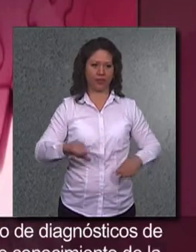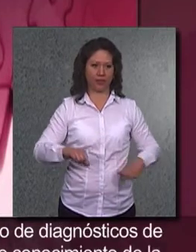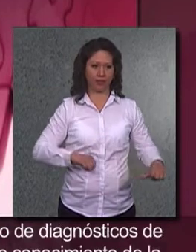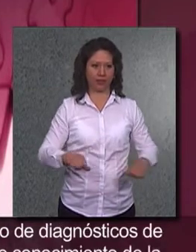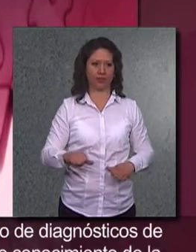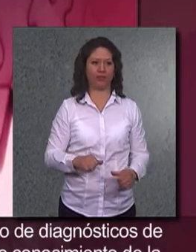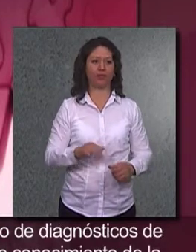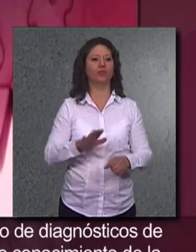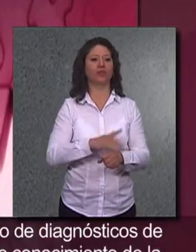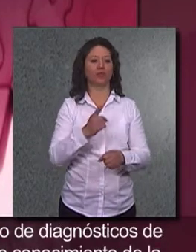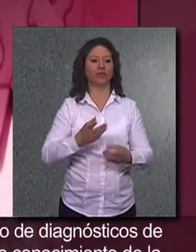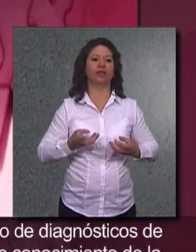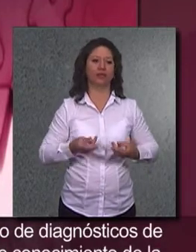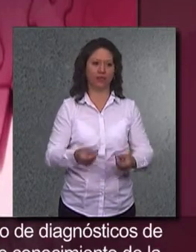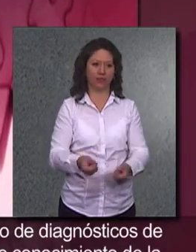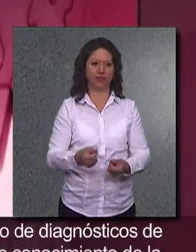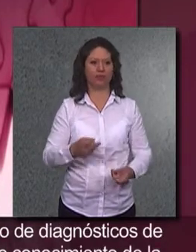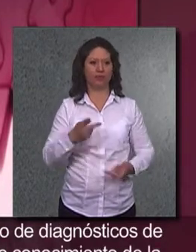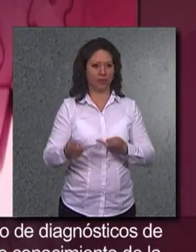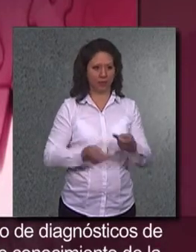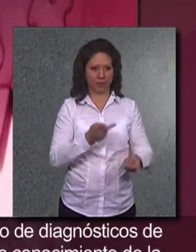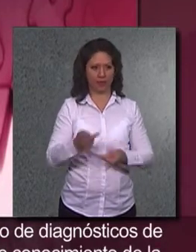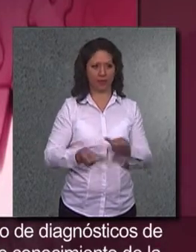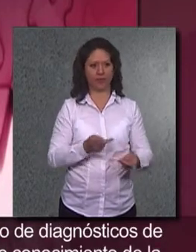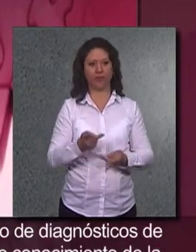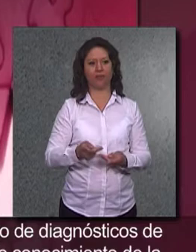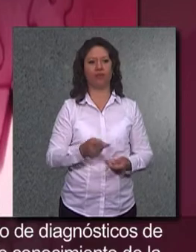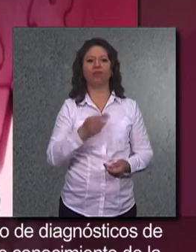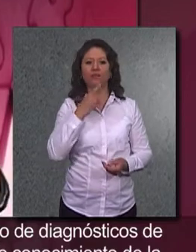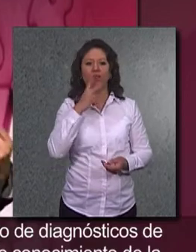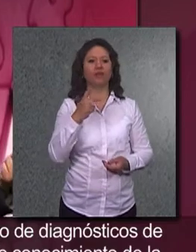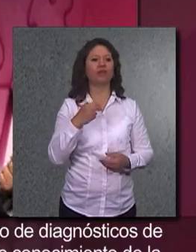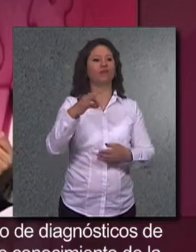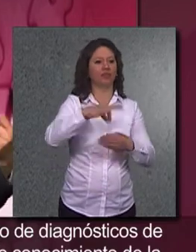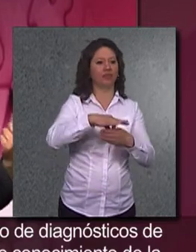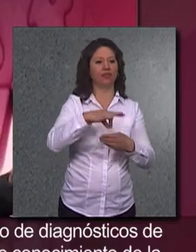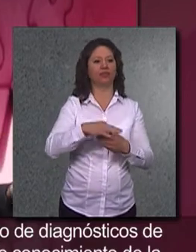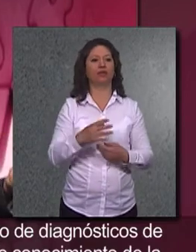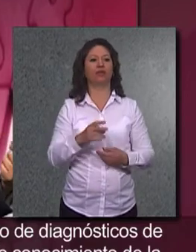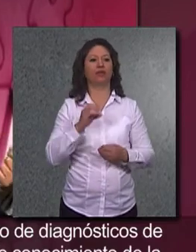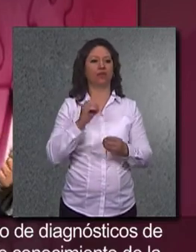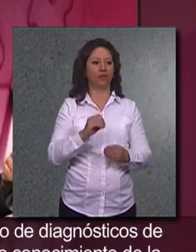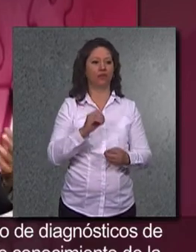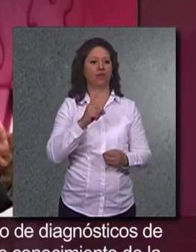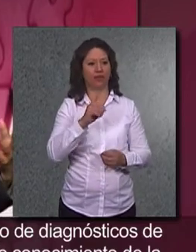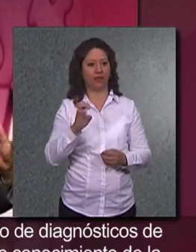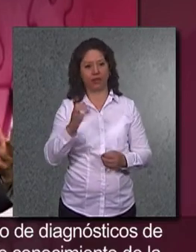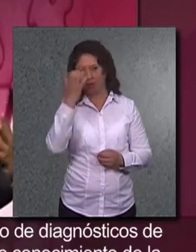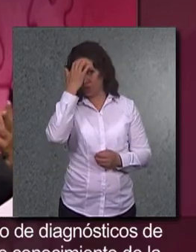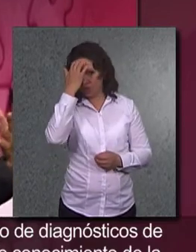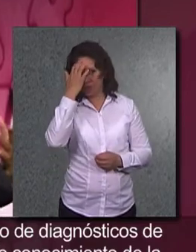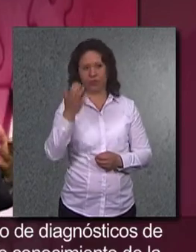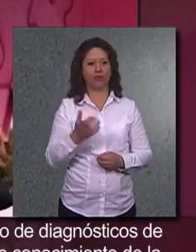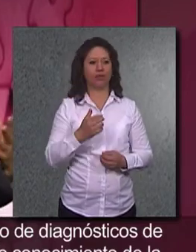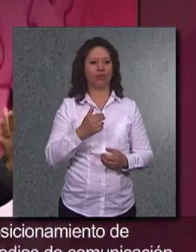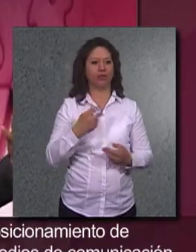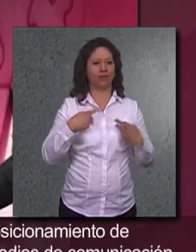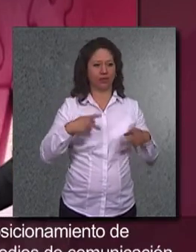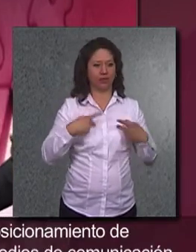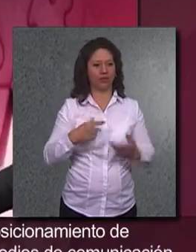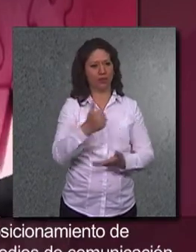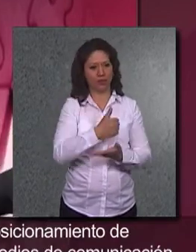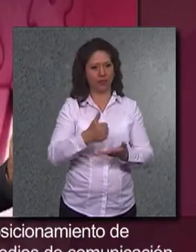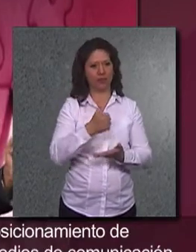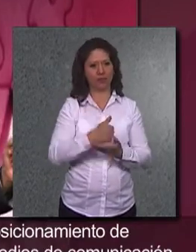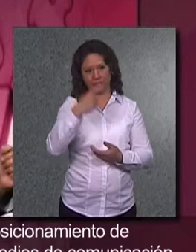actividades por concepto de diagnósticos de preferencia electoral o de conocimiento de la